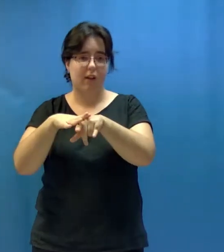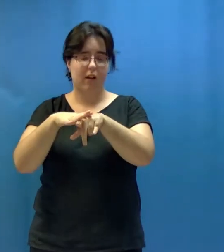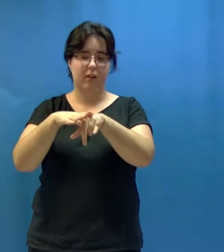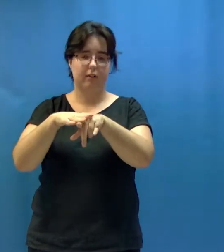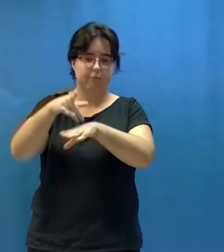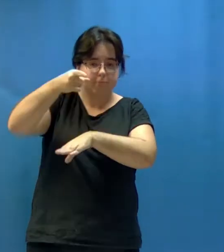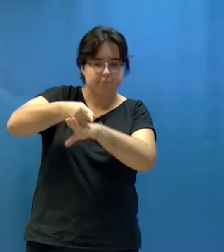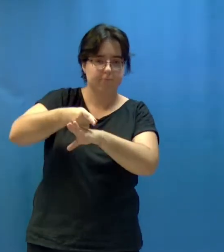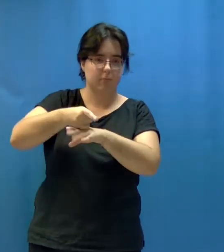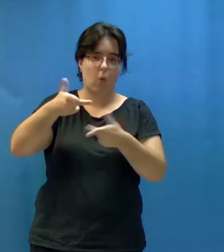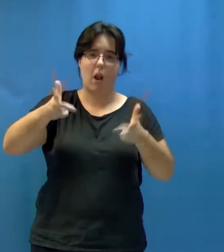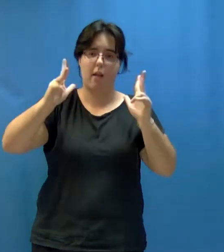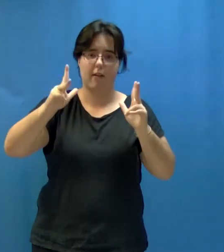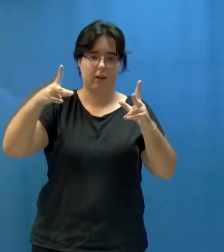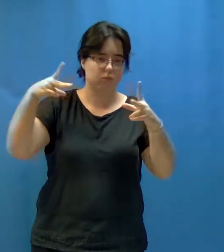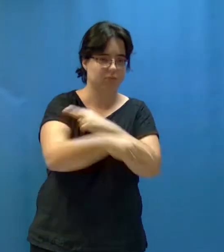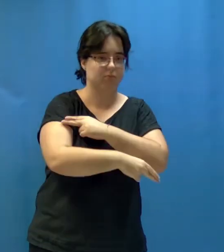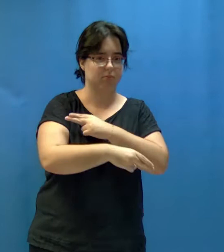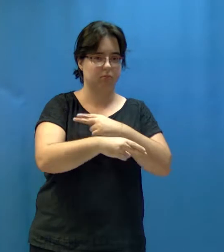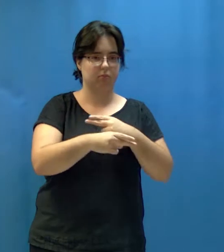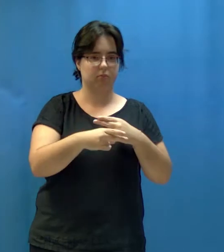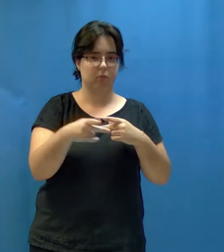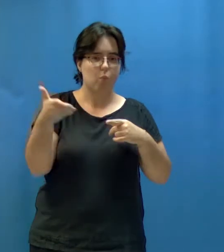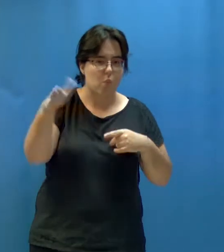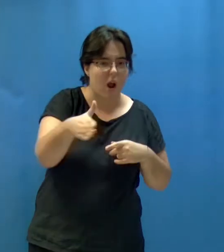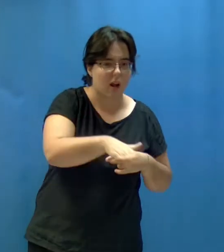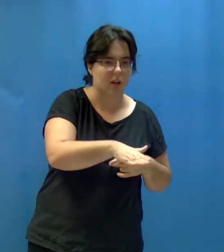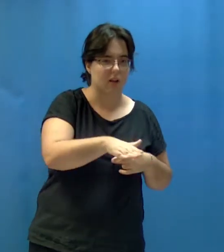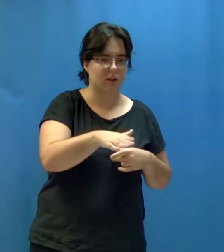democràtica republicana, la mort.